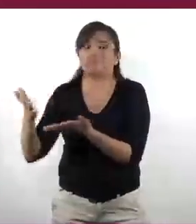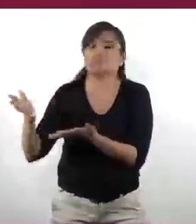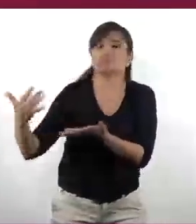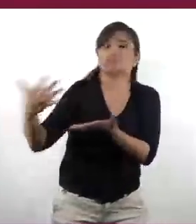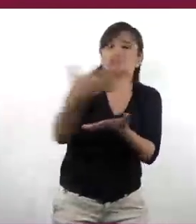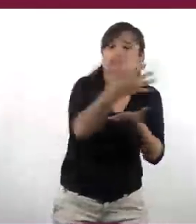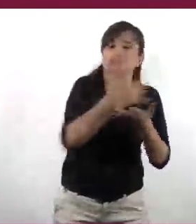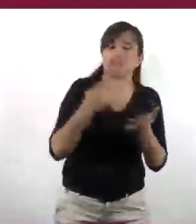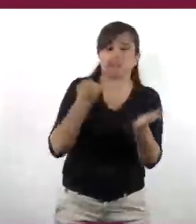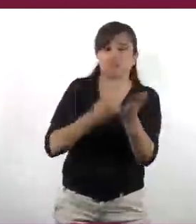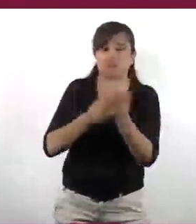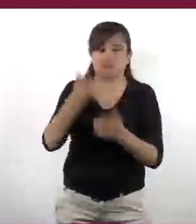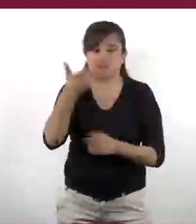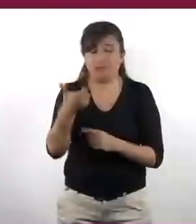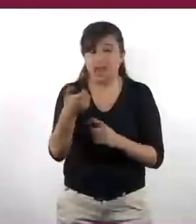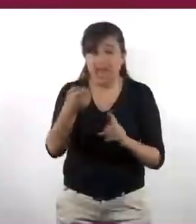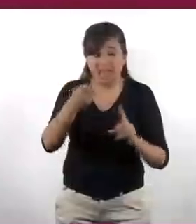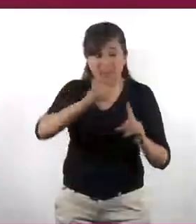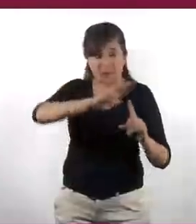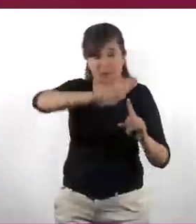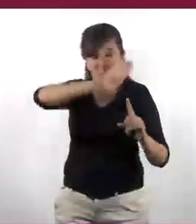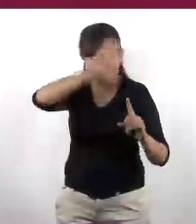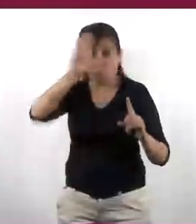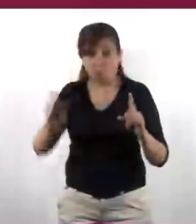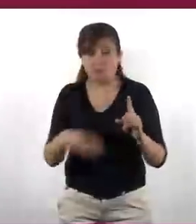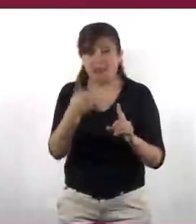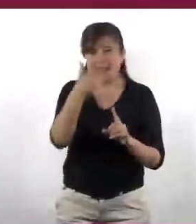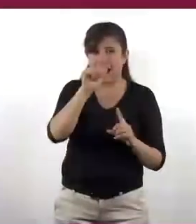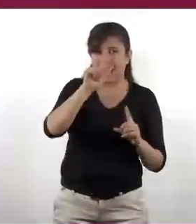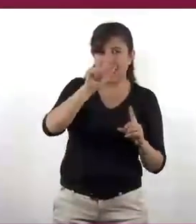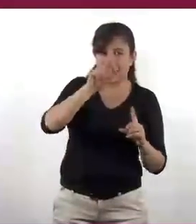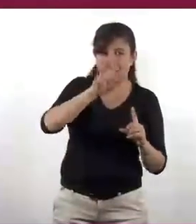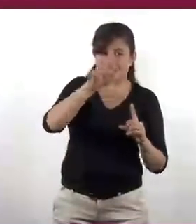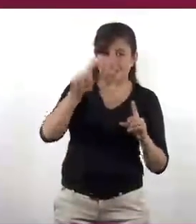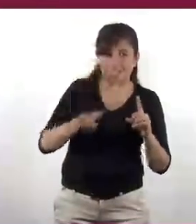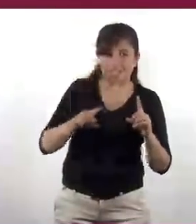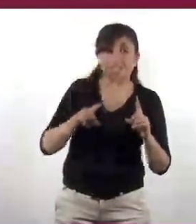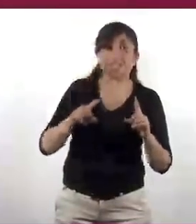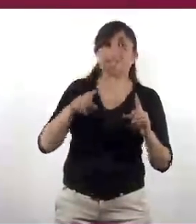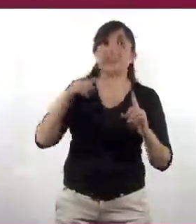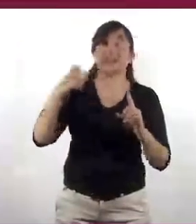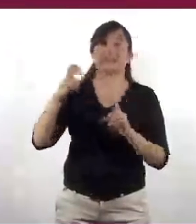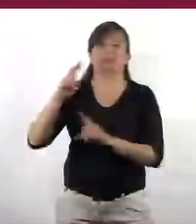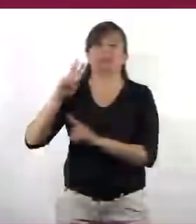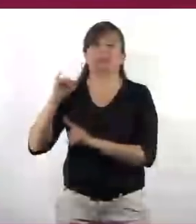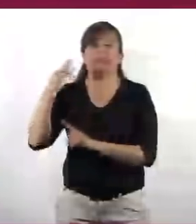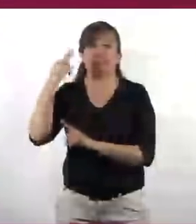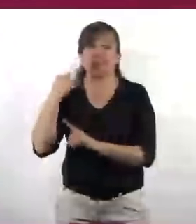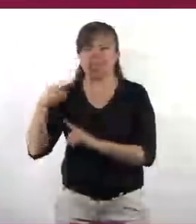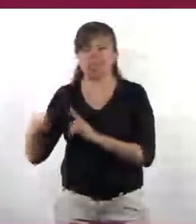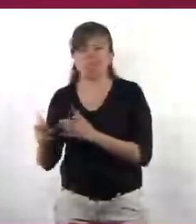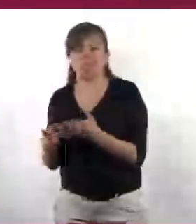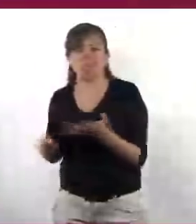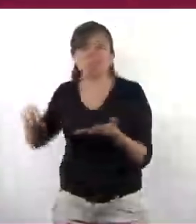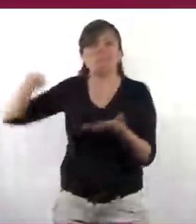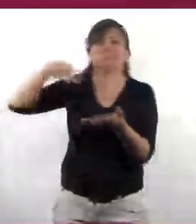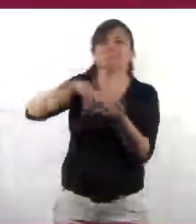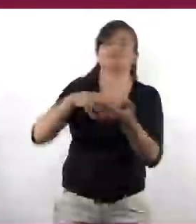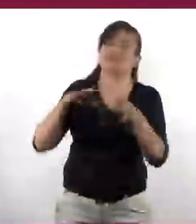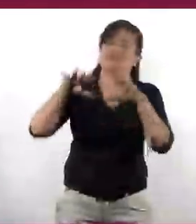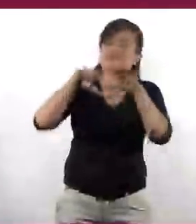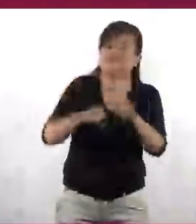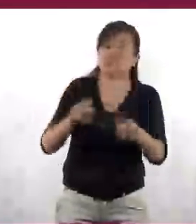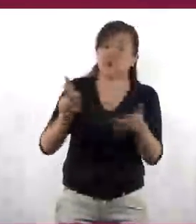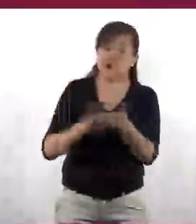Desafortunadamente, a la muerte del visitador de Gálvez, el virrey reasume el control de la parte fiscal, pero no de